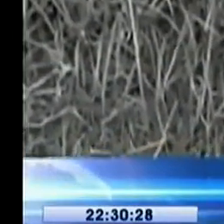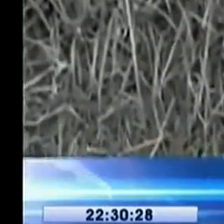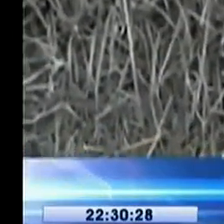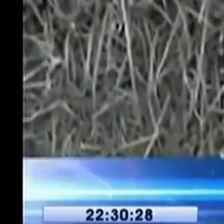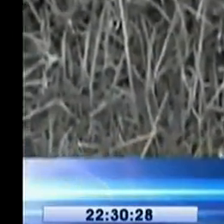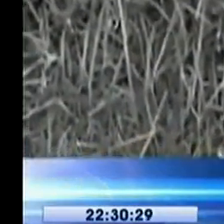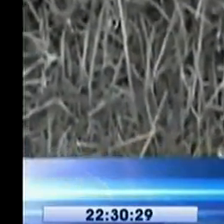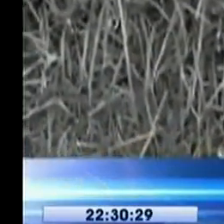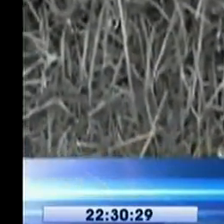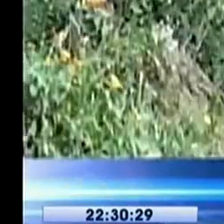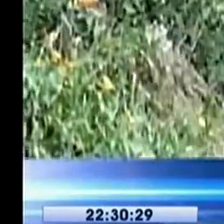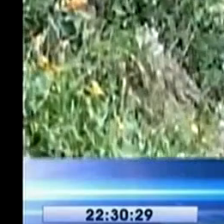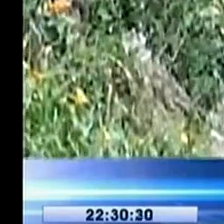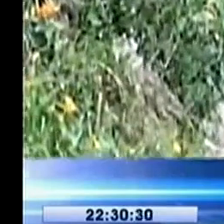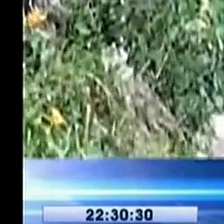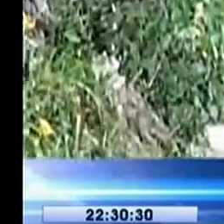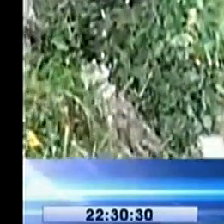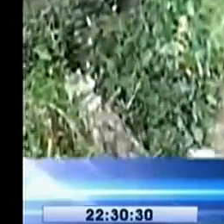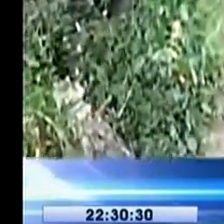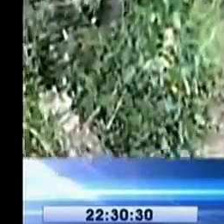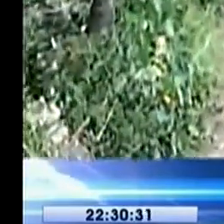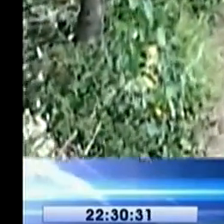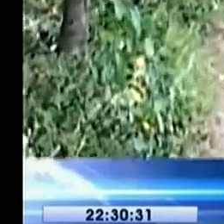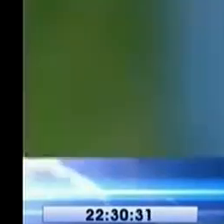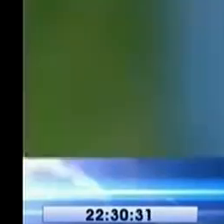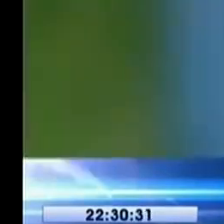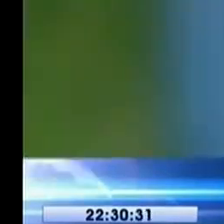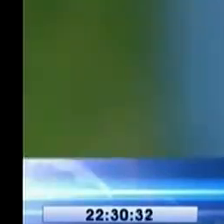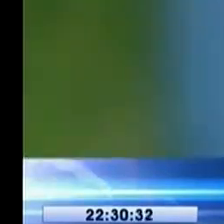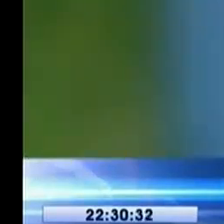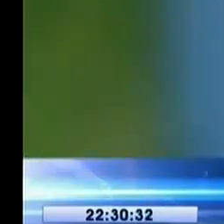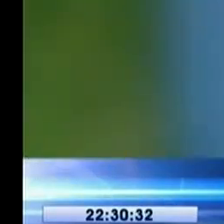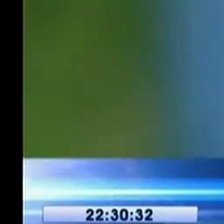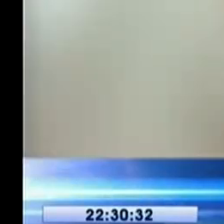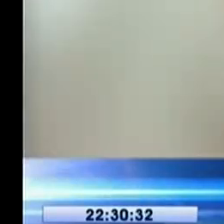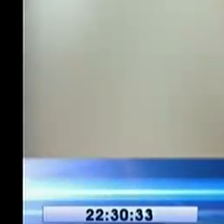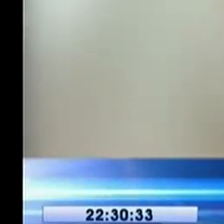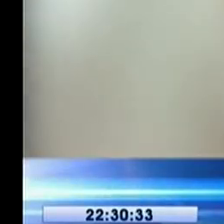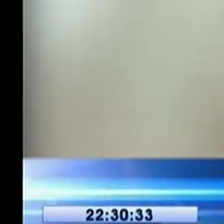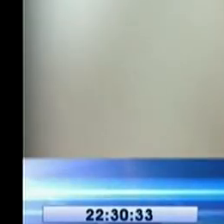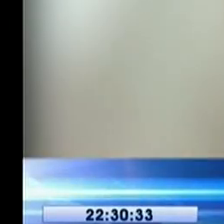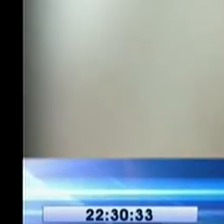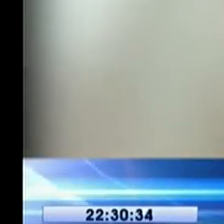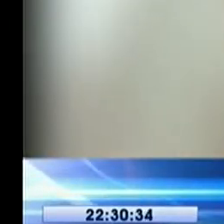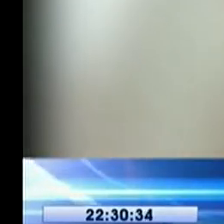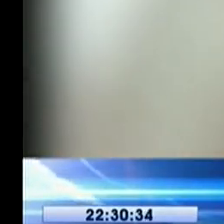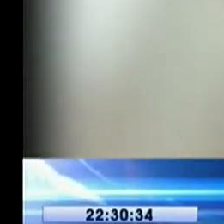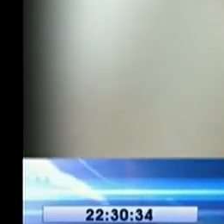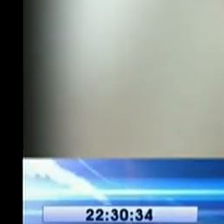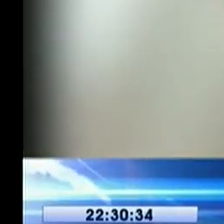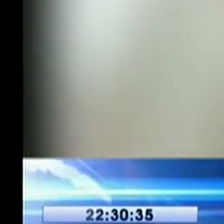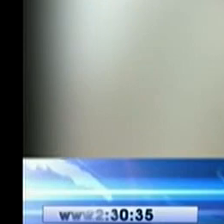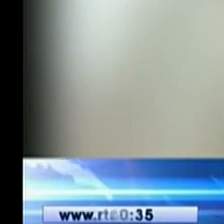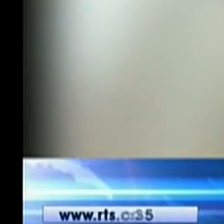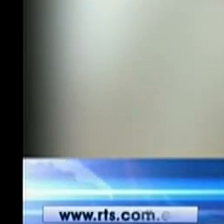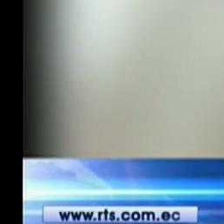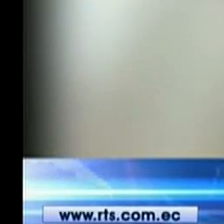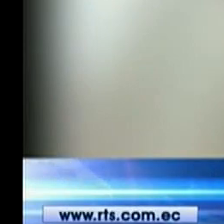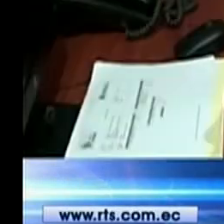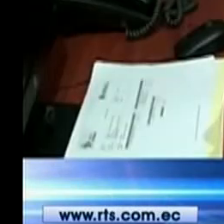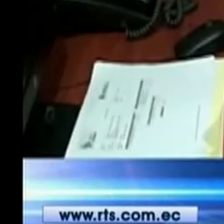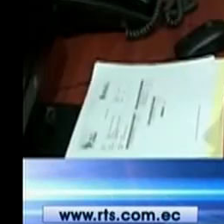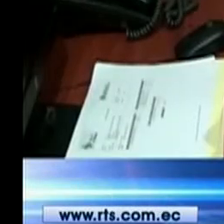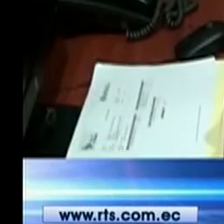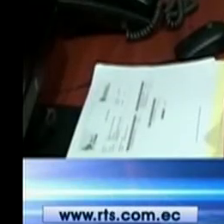Enseguida, hombre sufrió la mutilación de su miembro viril, supuestamente porque querían robarle el carro. Autoridades investigan esa